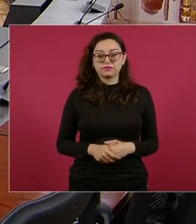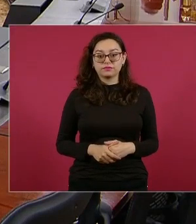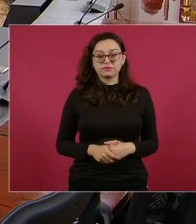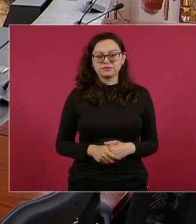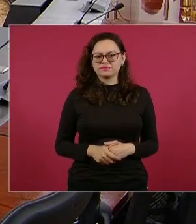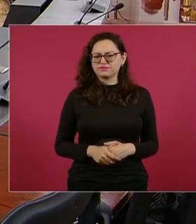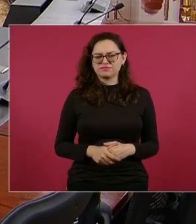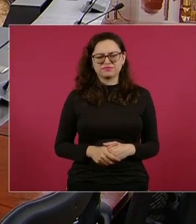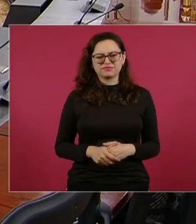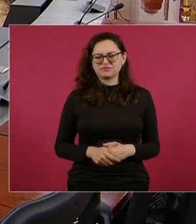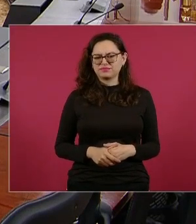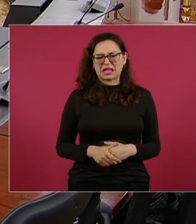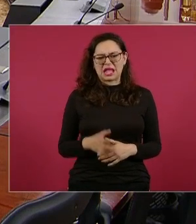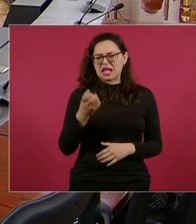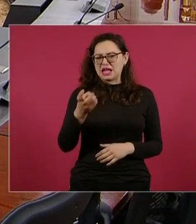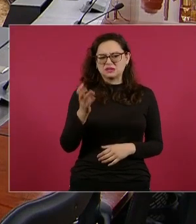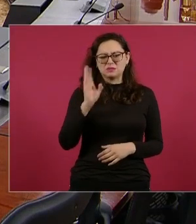eso no resuelve,